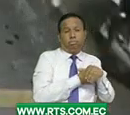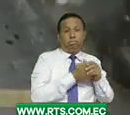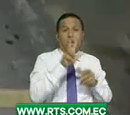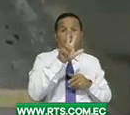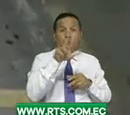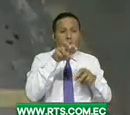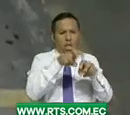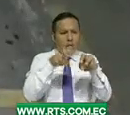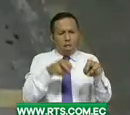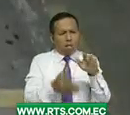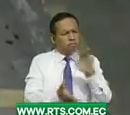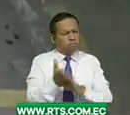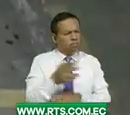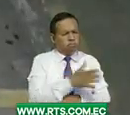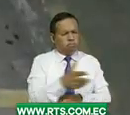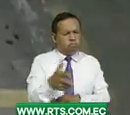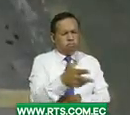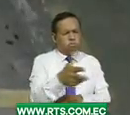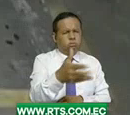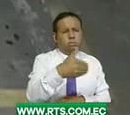huir.